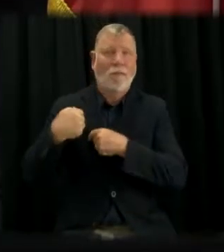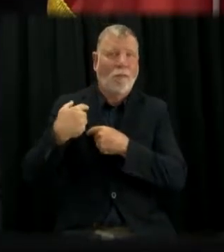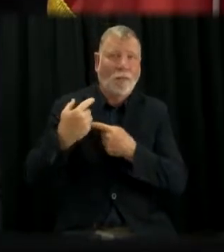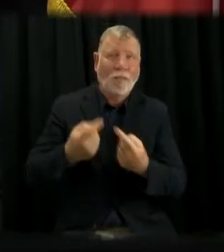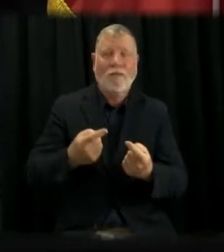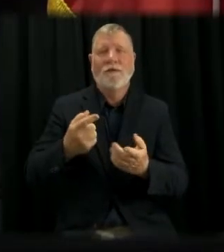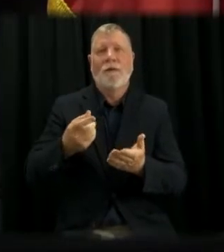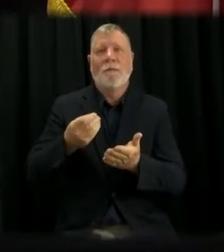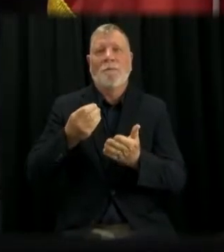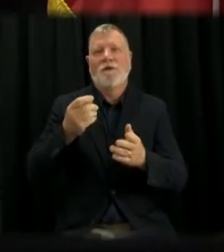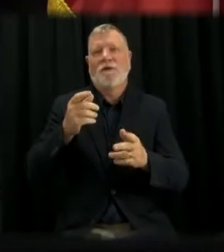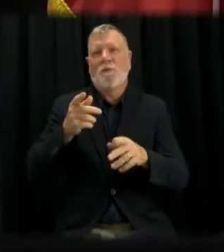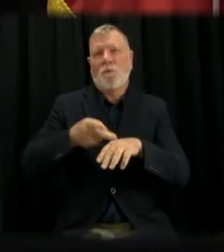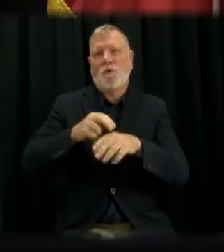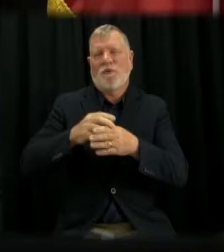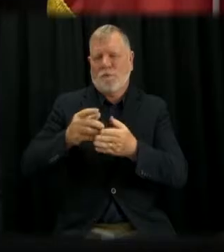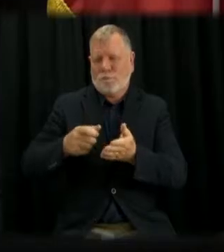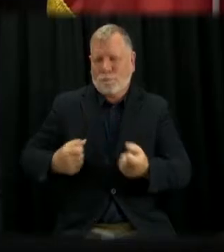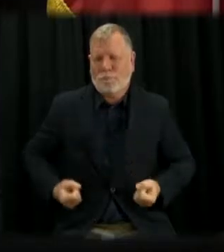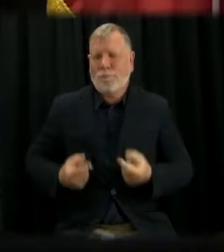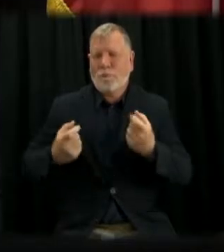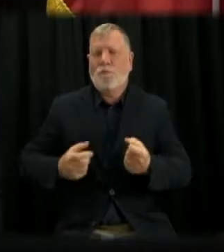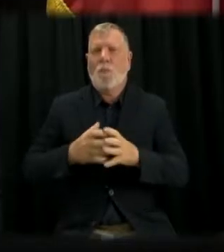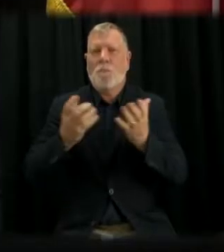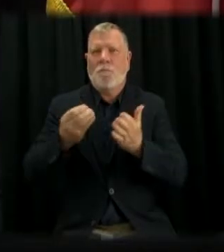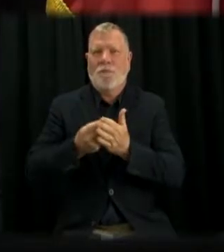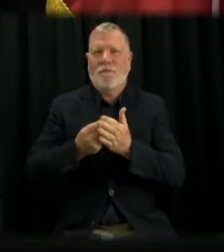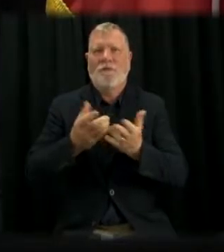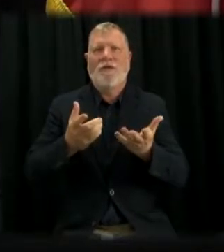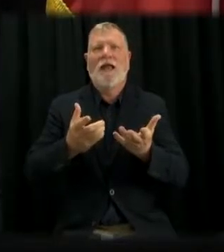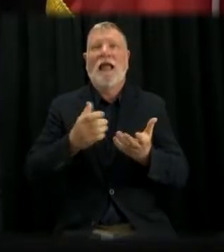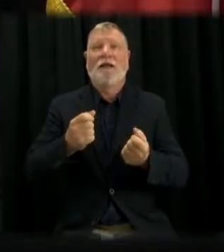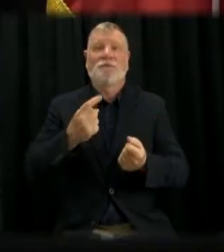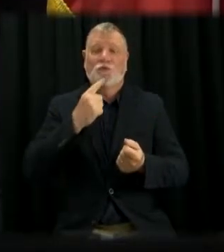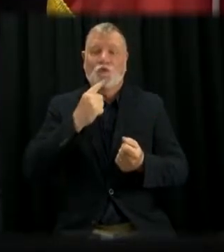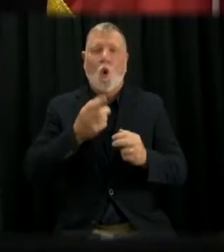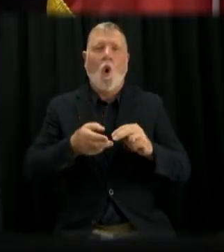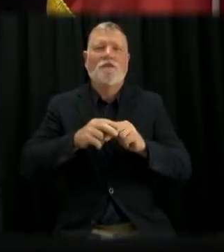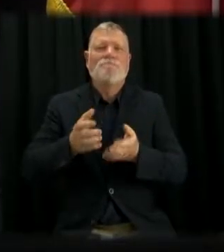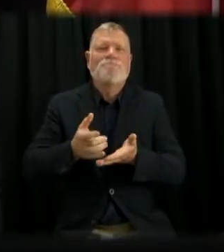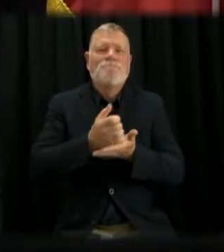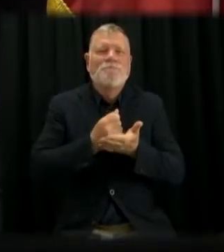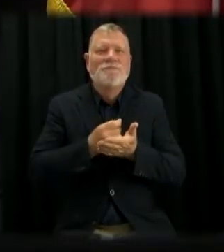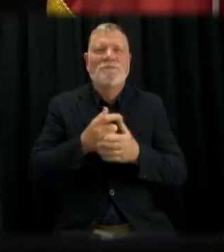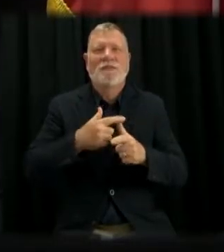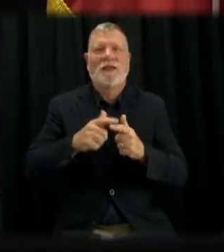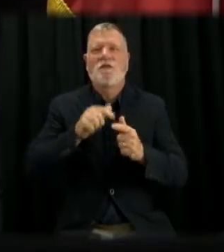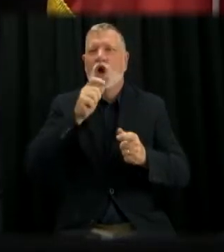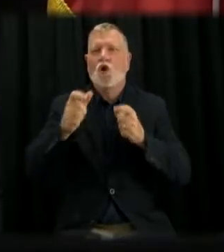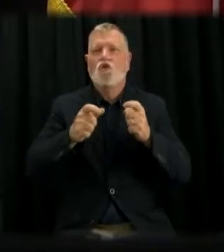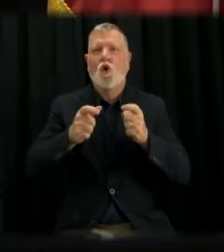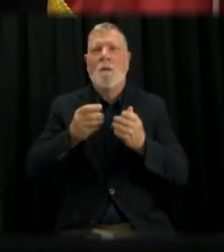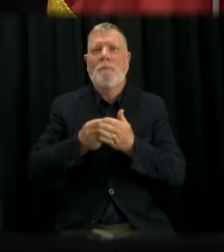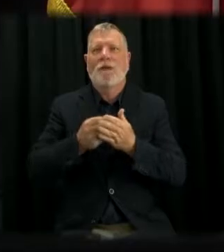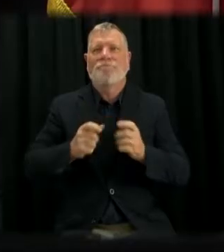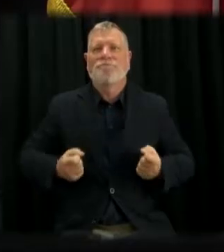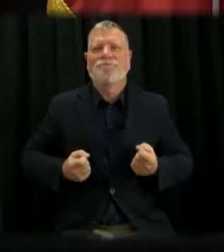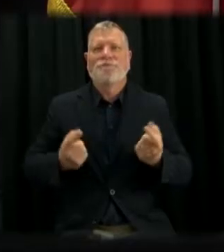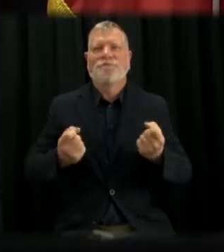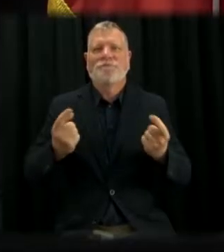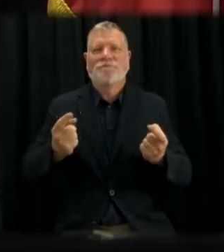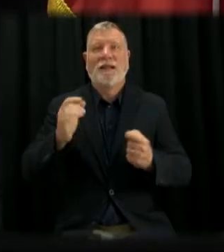el ELA ha hecho un gasto deficitario, sobreestimado los ingresos y no han tenido un control sobre los